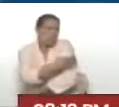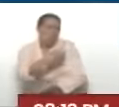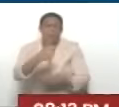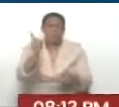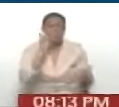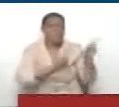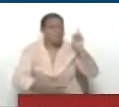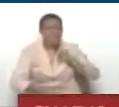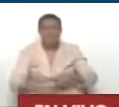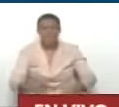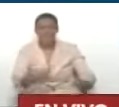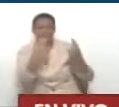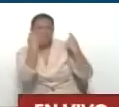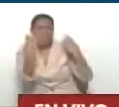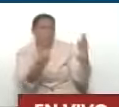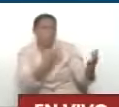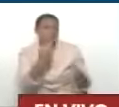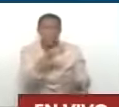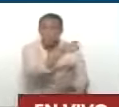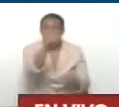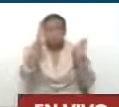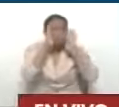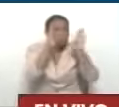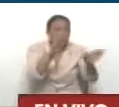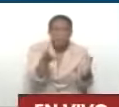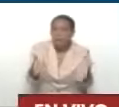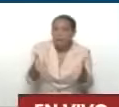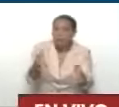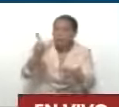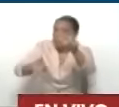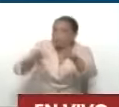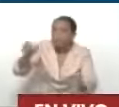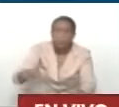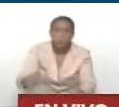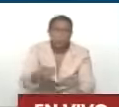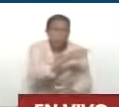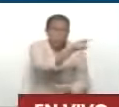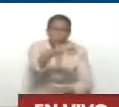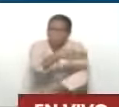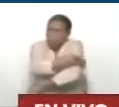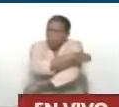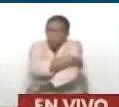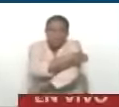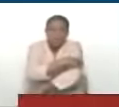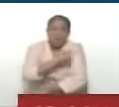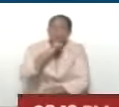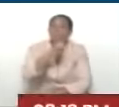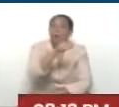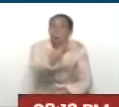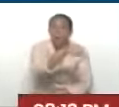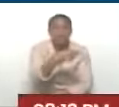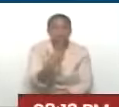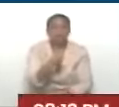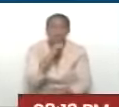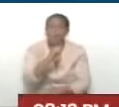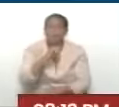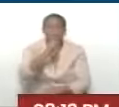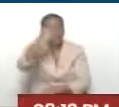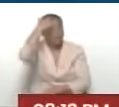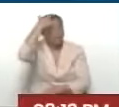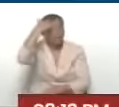que aquello. Ellos no hacen nada por atender al pueblo. Como oposición son malísimos, en la oposición son